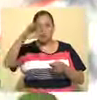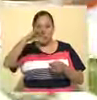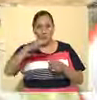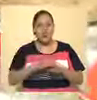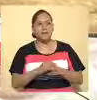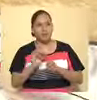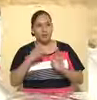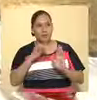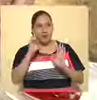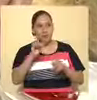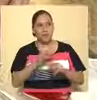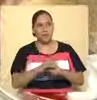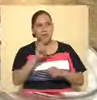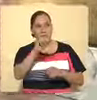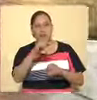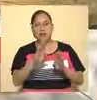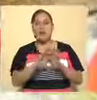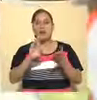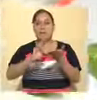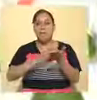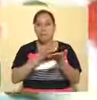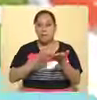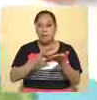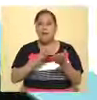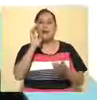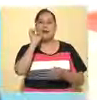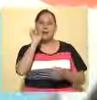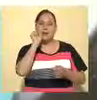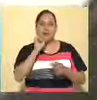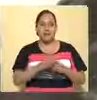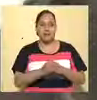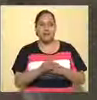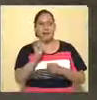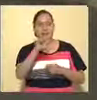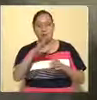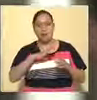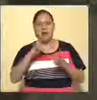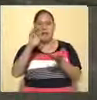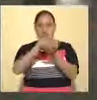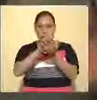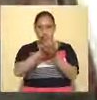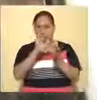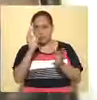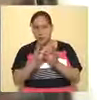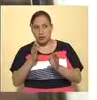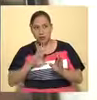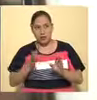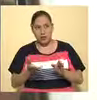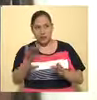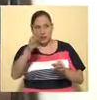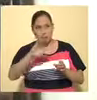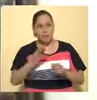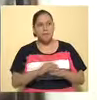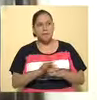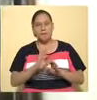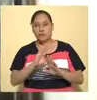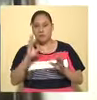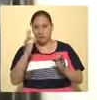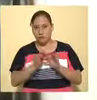las viste? ¿Mermelada de naranja? Eso es lo que le vamos a poner arriba. Al final, ¿no? De ¿cómo topping. Va nuestra hamburguesa? Ya todavía ya le di la vuelta. ¿Lista? Ya